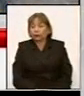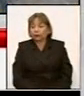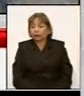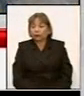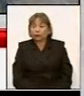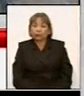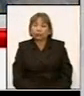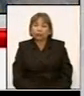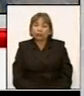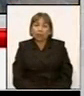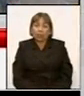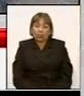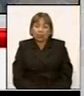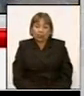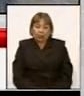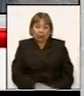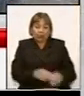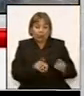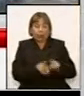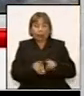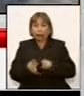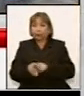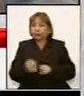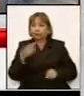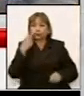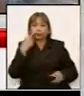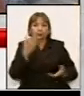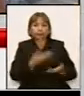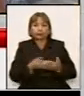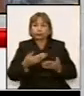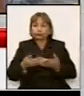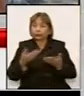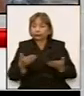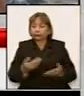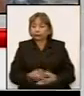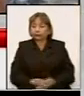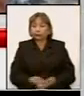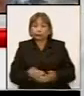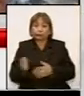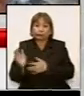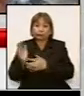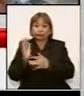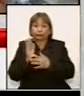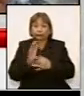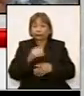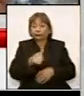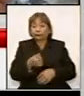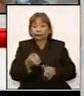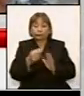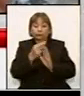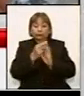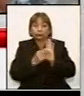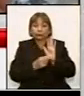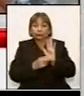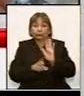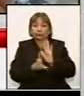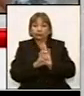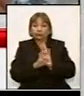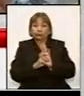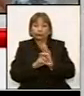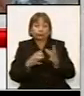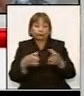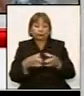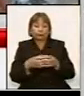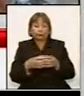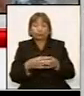También debemos señalar que concerniente que se ha presentado otro proyecto de ley y se espera que la